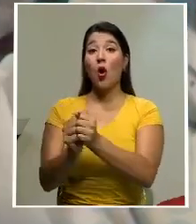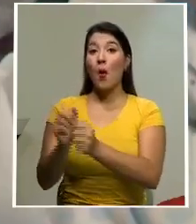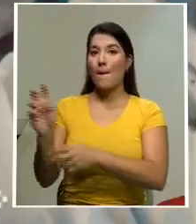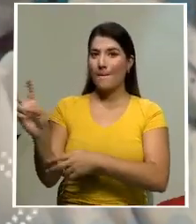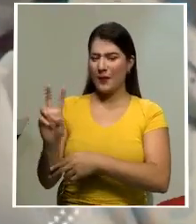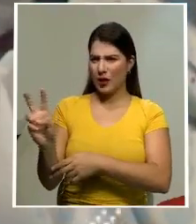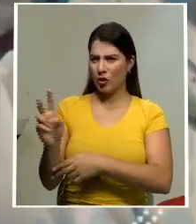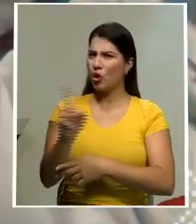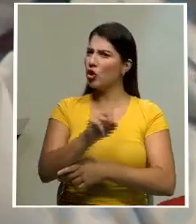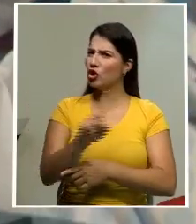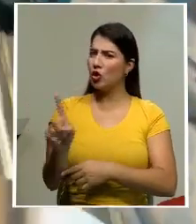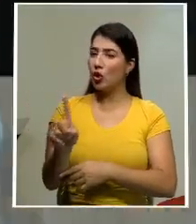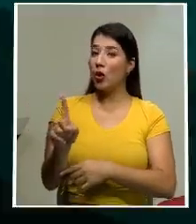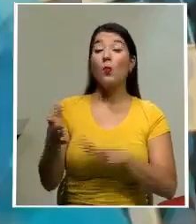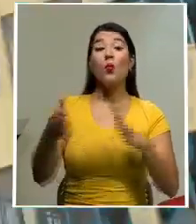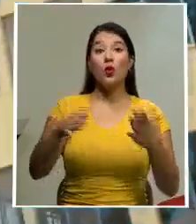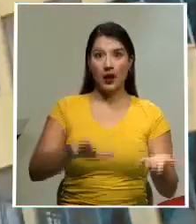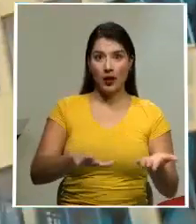por otras patologías.